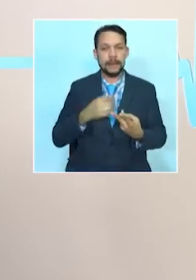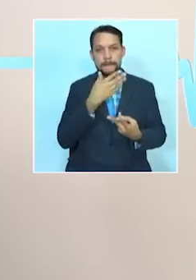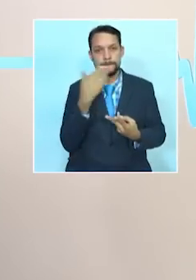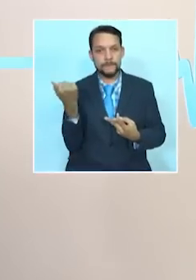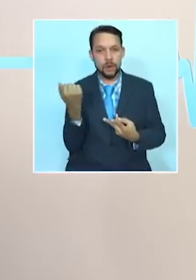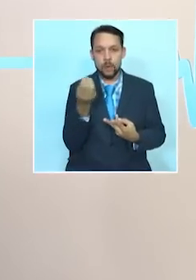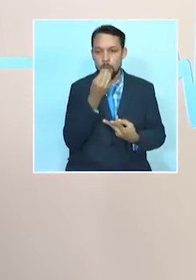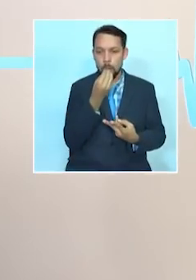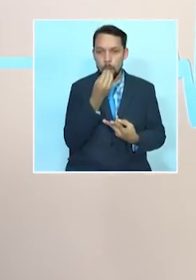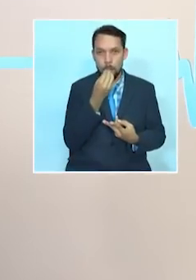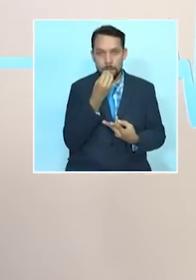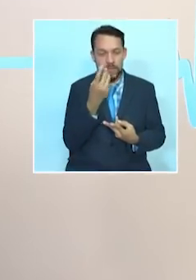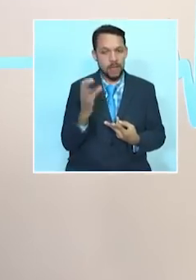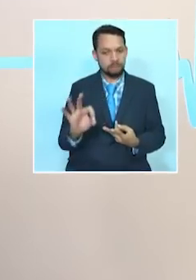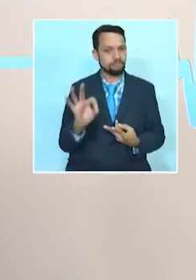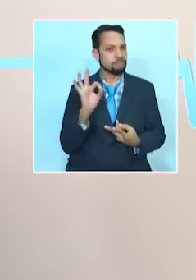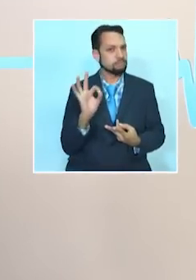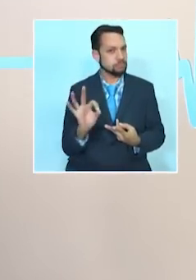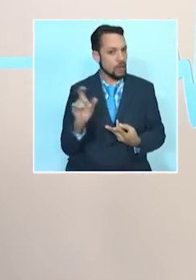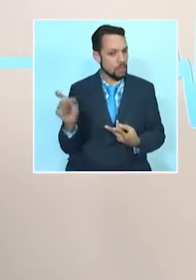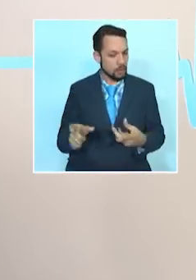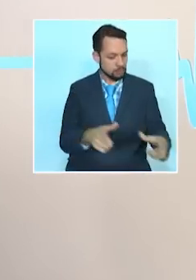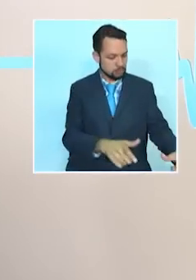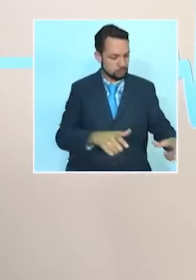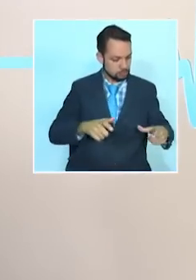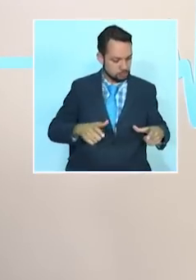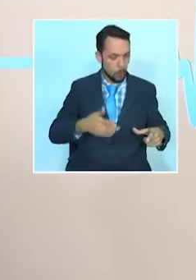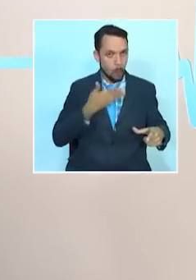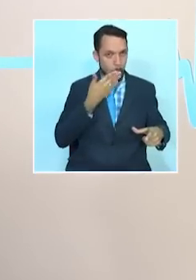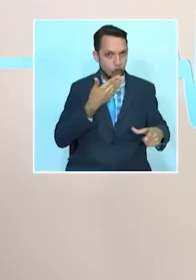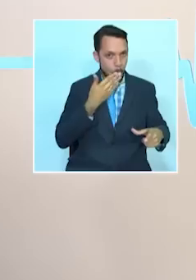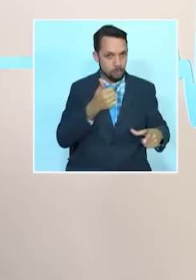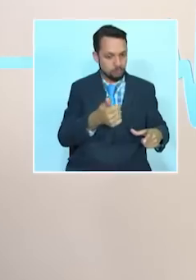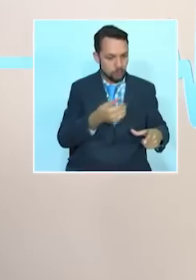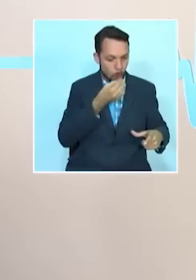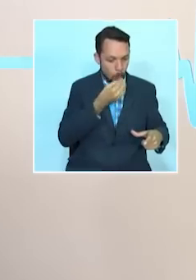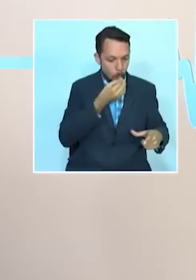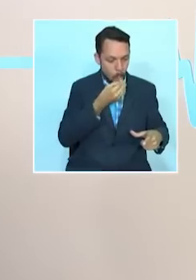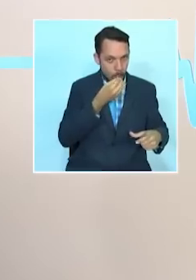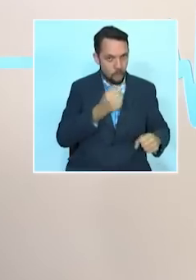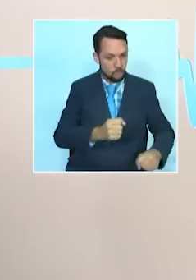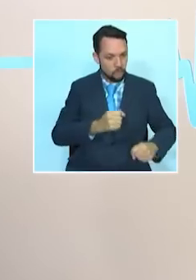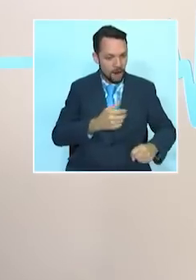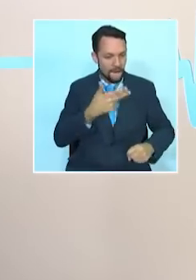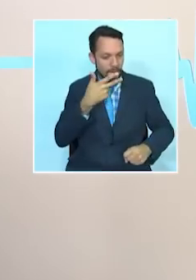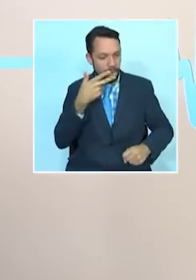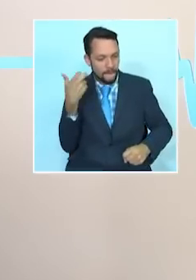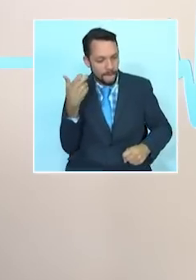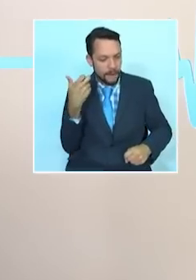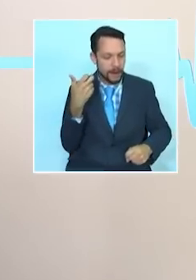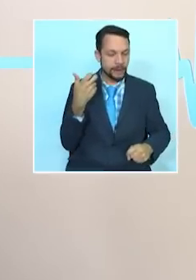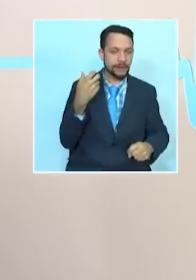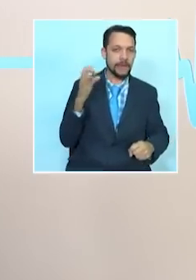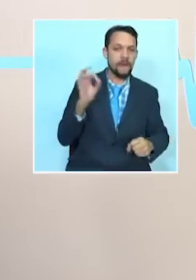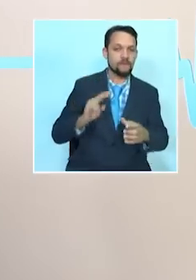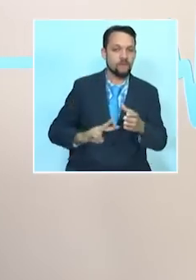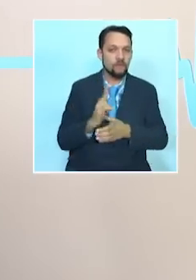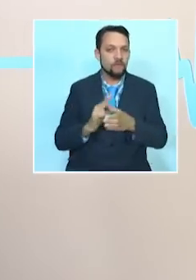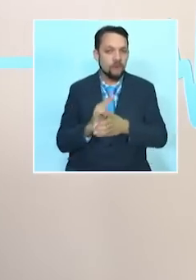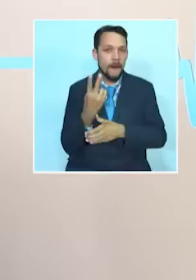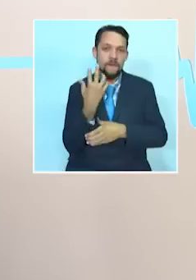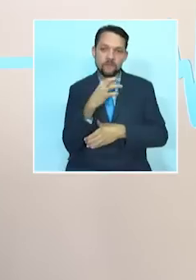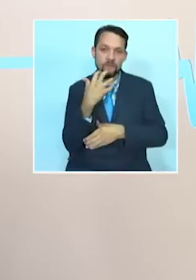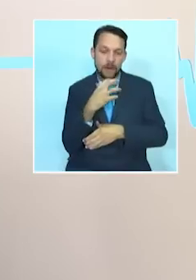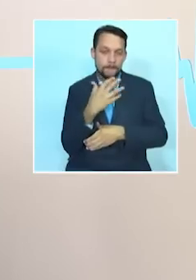alimentación y su alimentación es coma bien sus alimentos buena proteína disminuya la cantidad de azúcares porque los